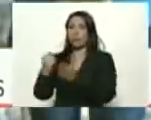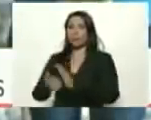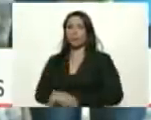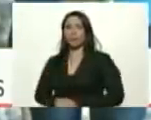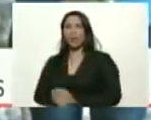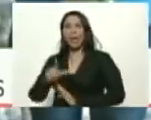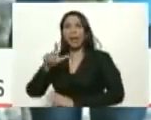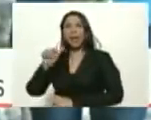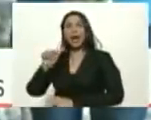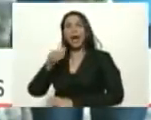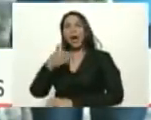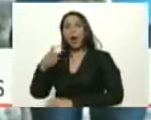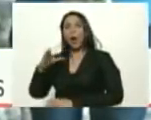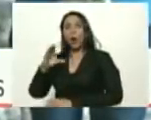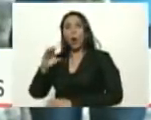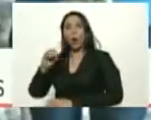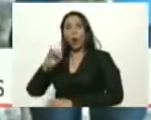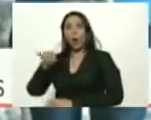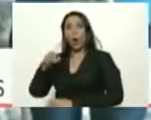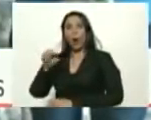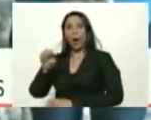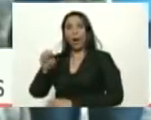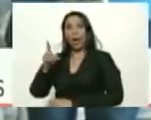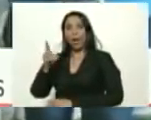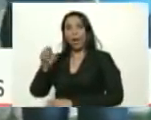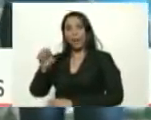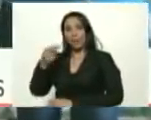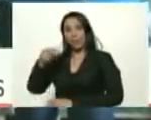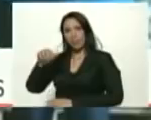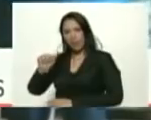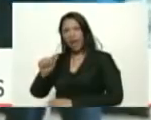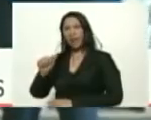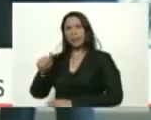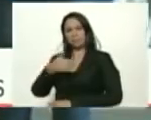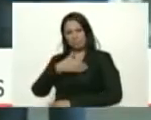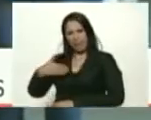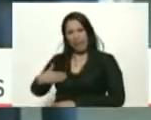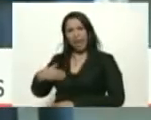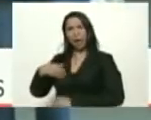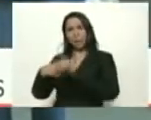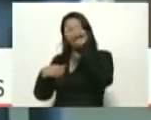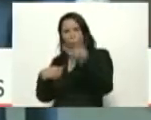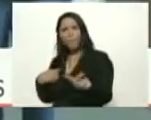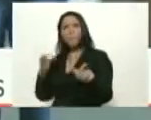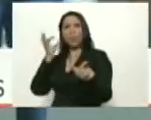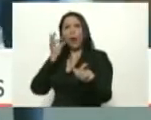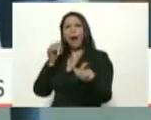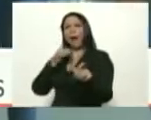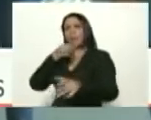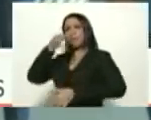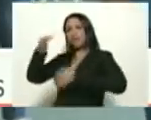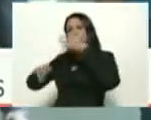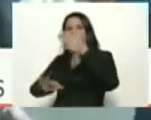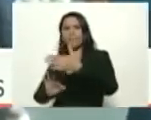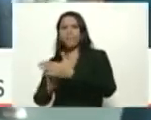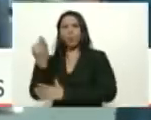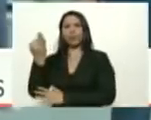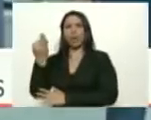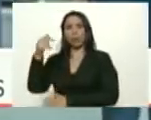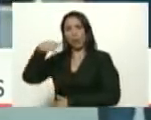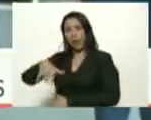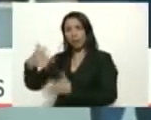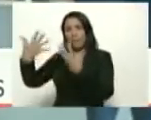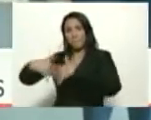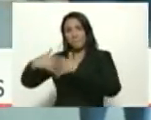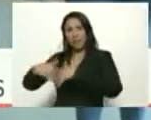Cogedeña. Pero queremos que sea una de las productoras, una de las trabajadoras, de las fundadoras de esta